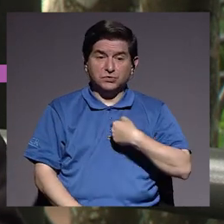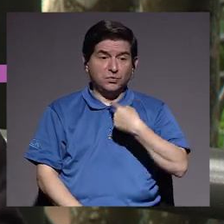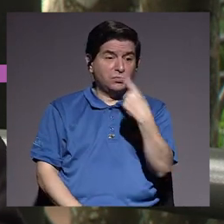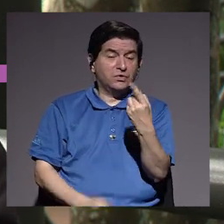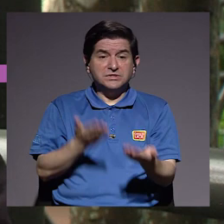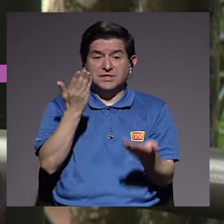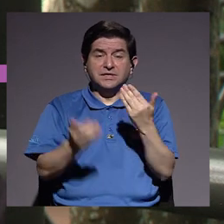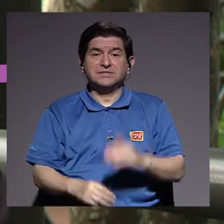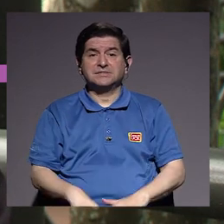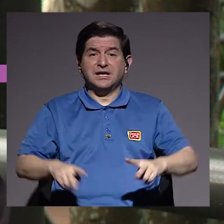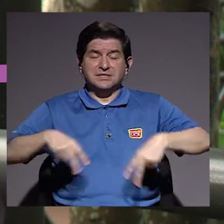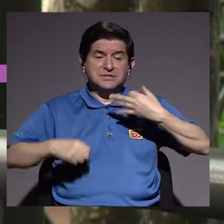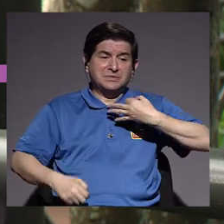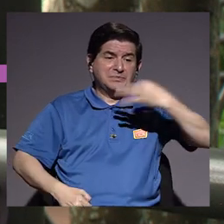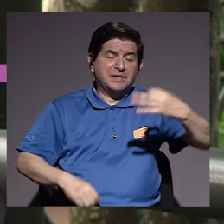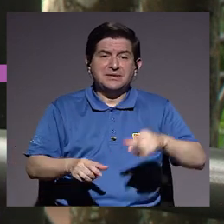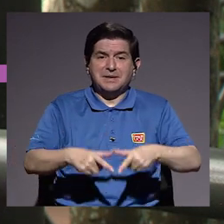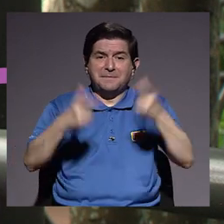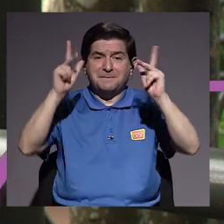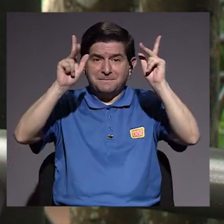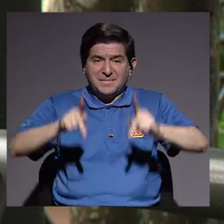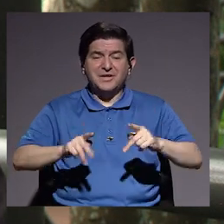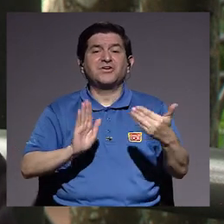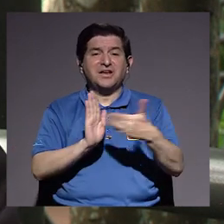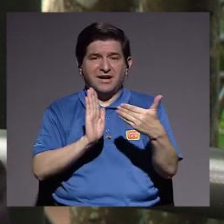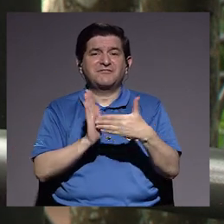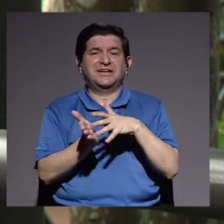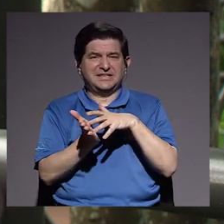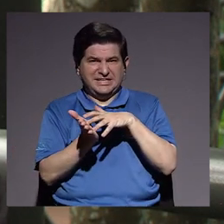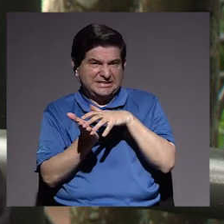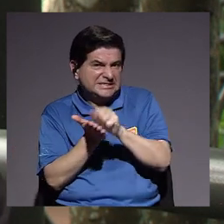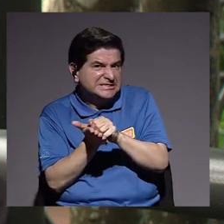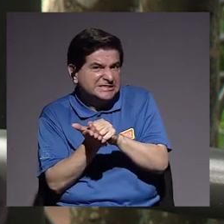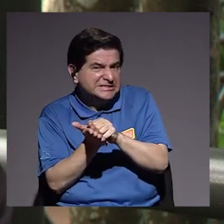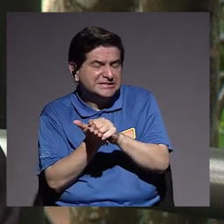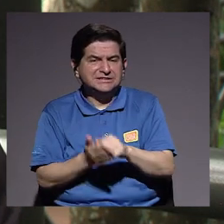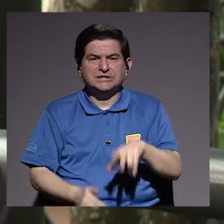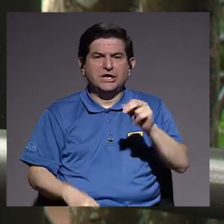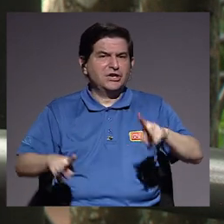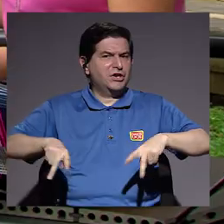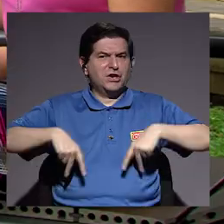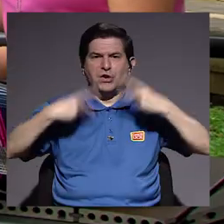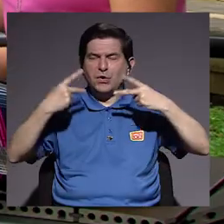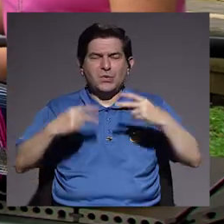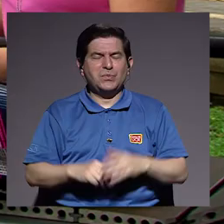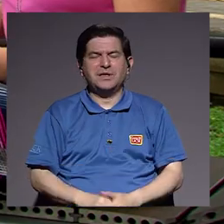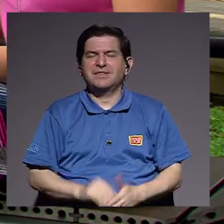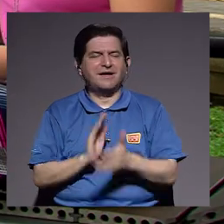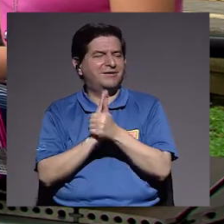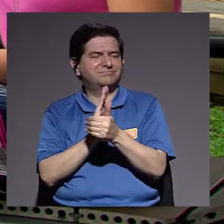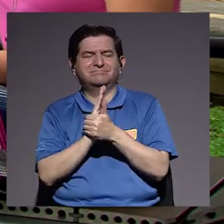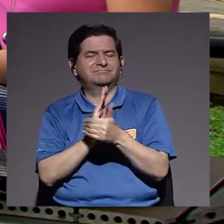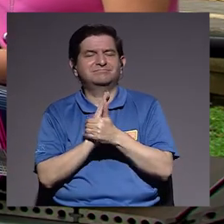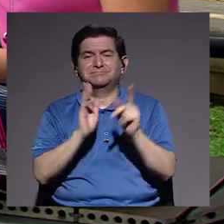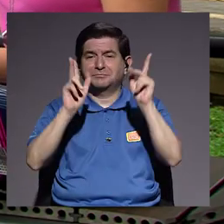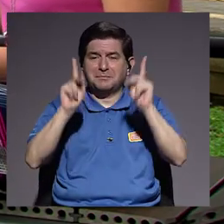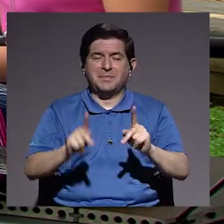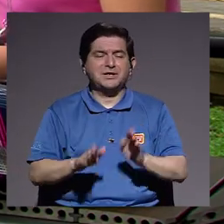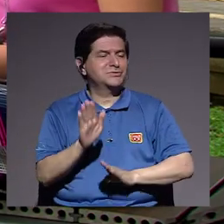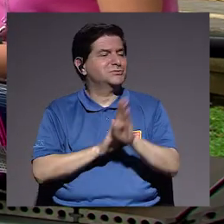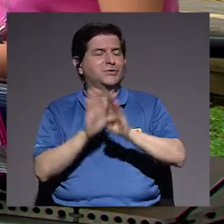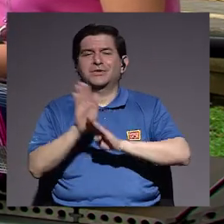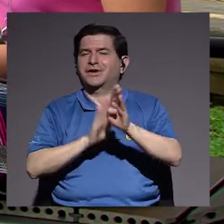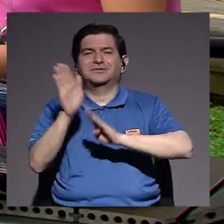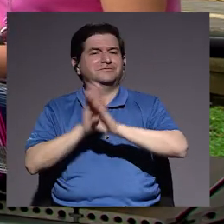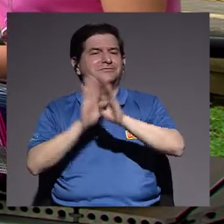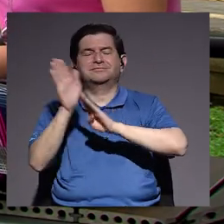mayoría de las personas está dañada, ¿no? Uh-huh. No es una vida virtuosa en las que las personas se desarrollen, ¿verdad? Y esto es así